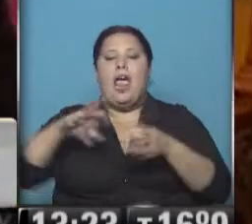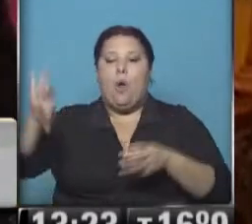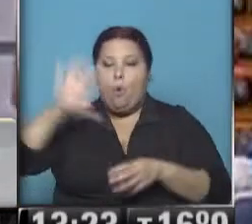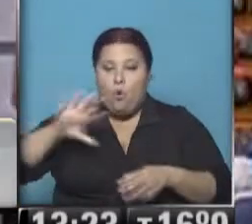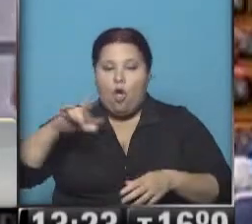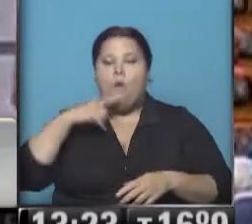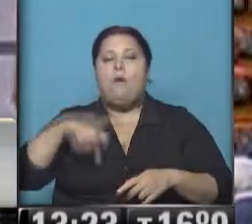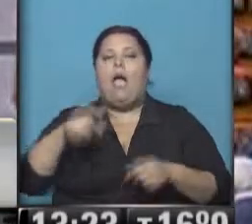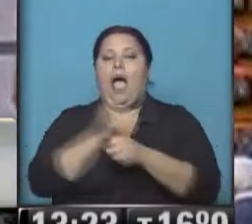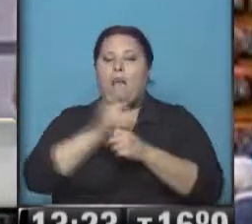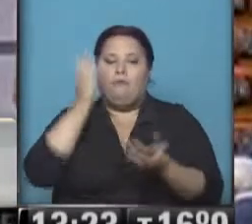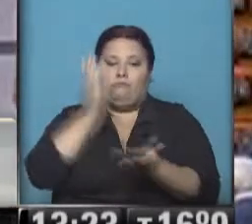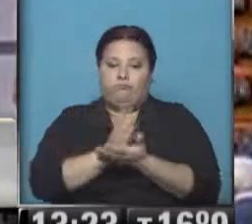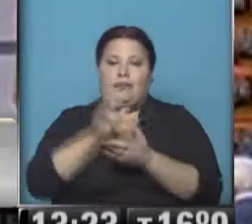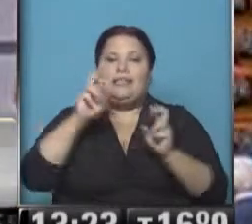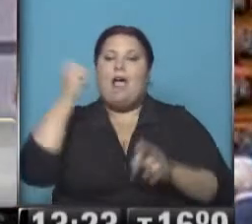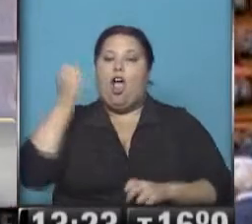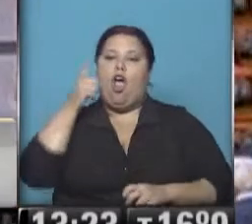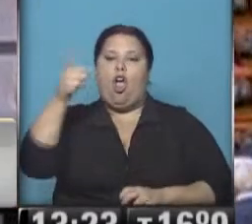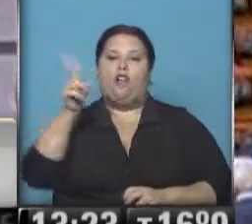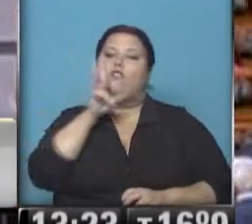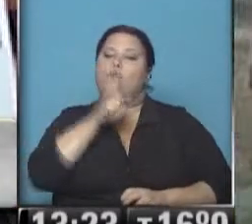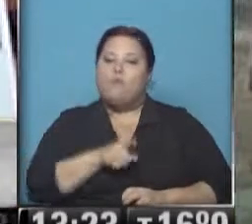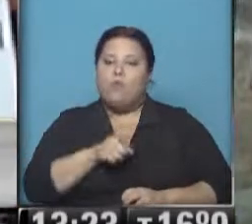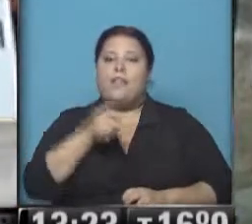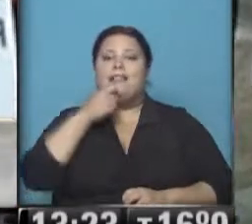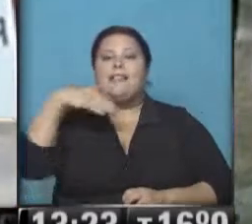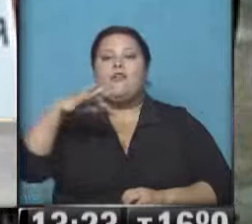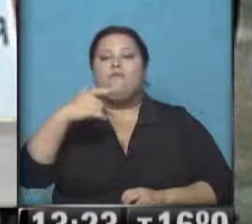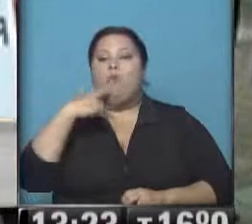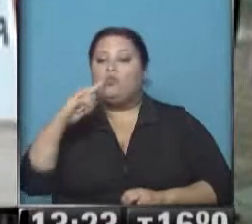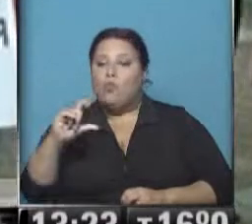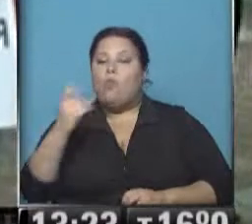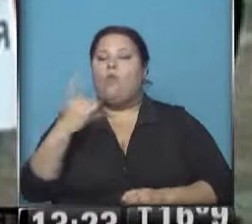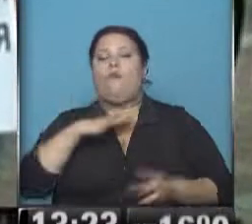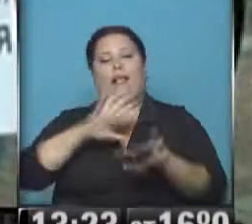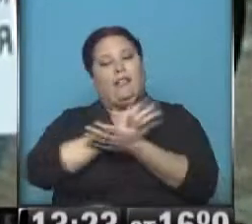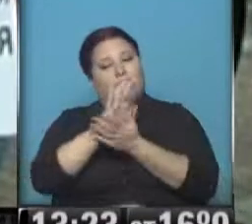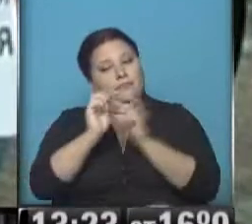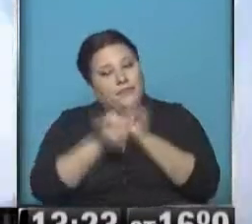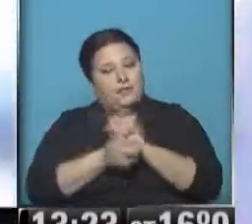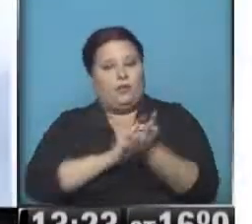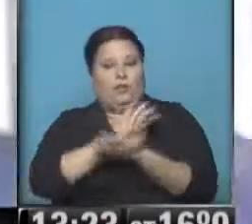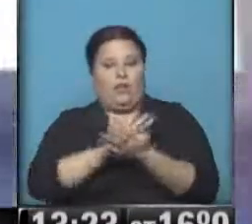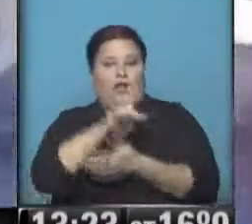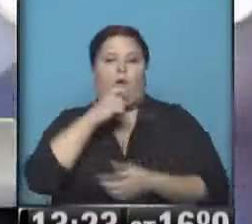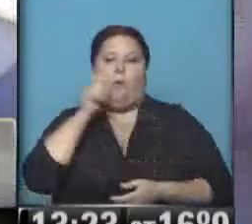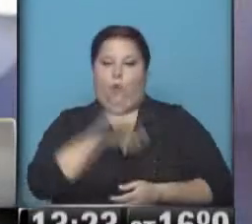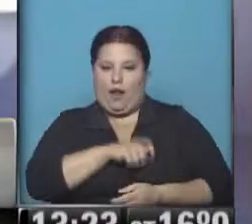este viernes nuevas sanciones económicas contra Rusia si Moscú no comienza a revertir sus acciones en Ucrania.